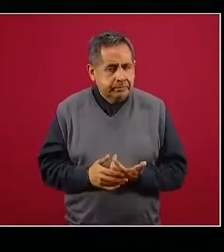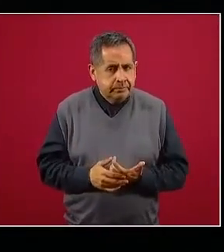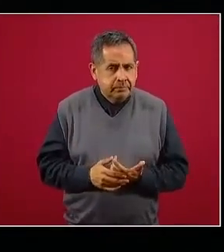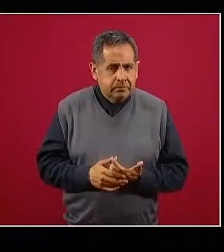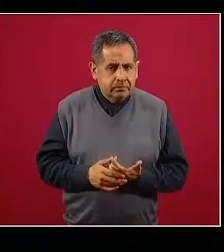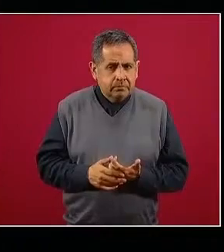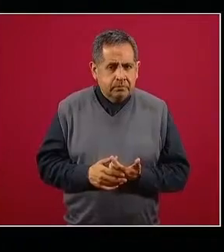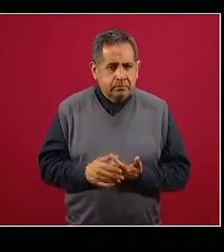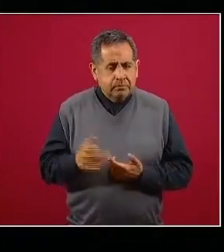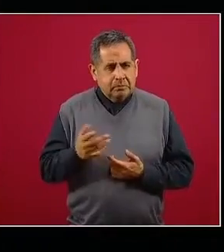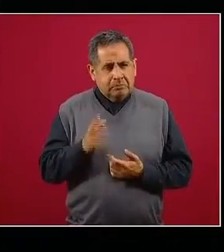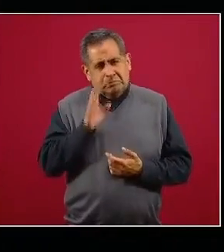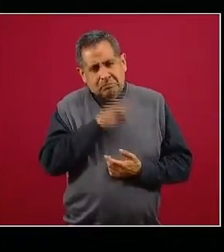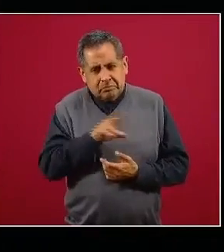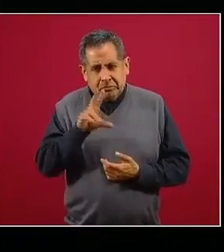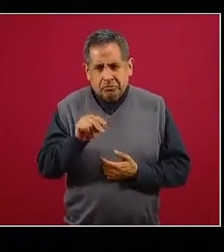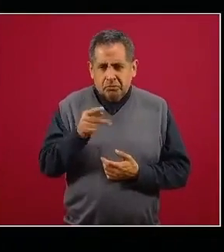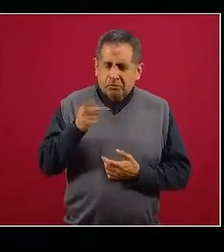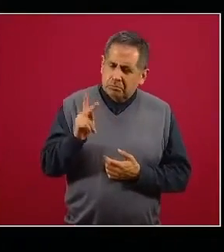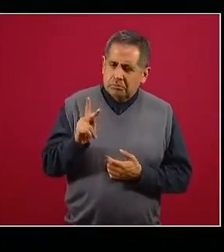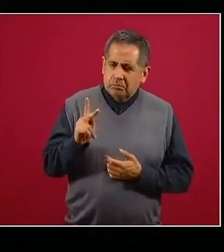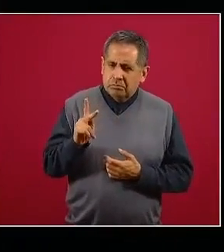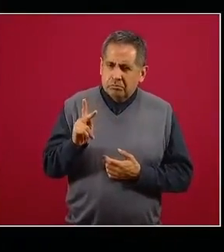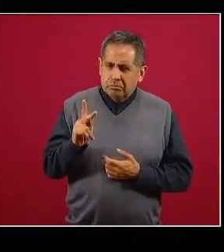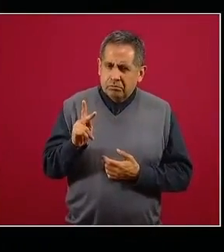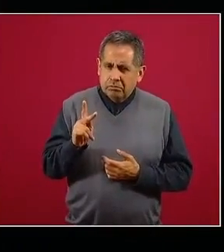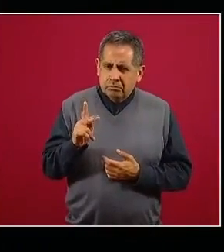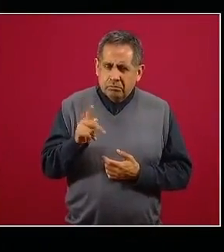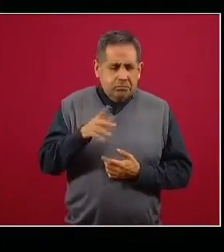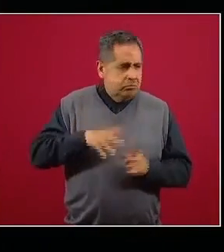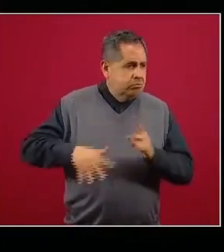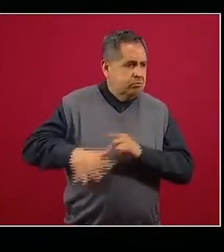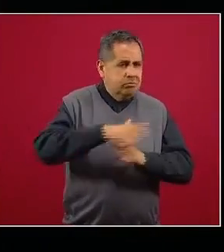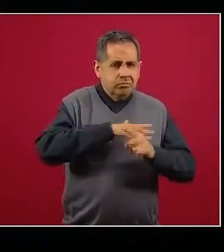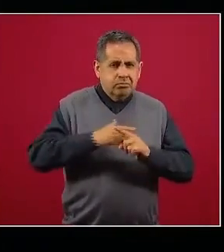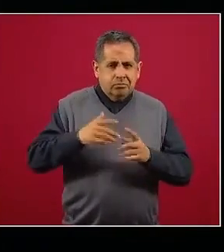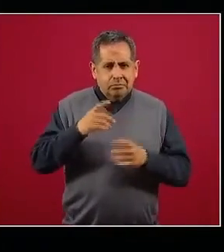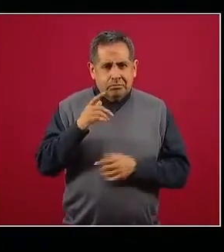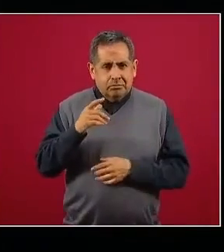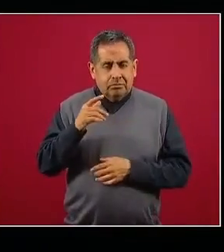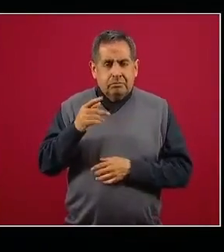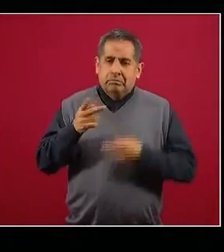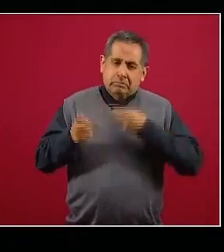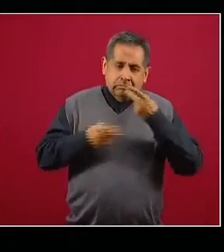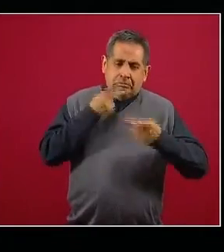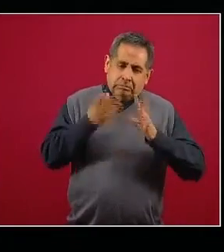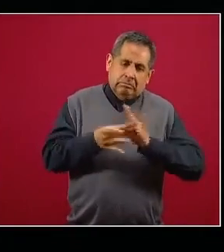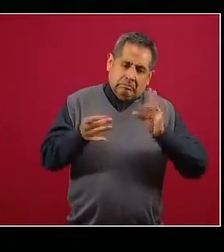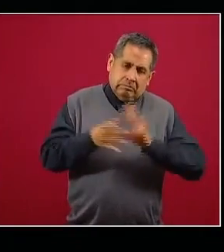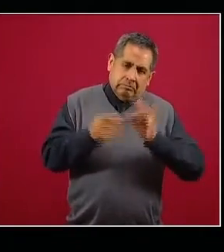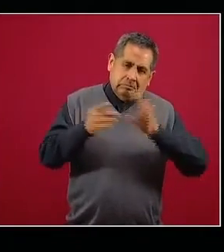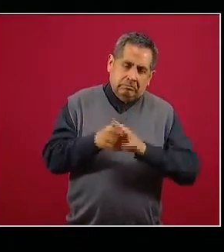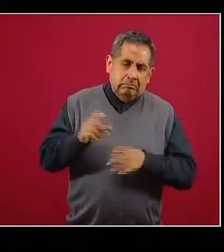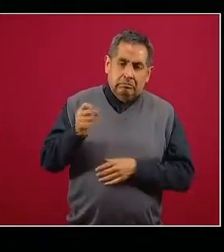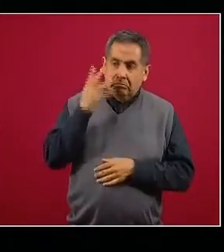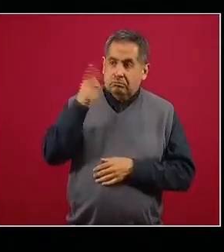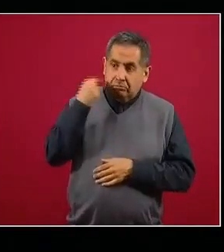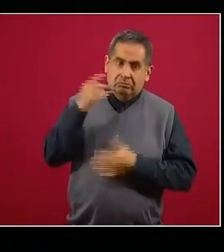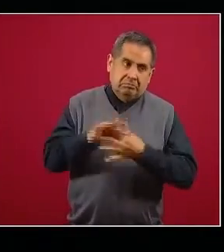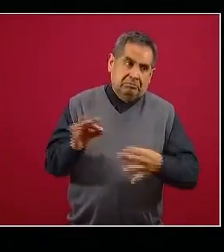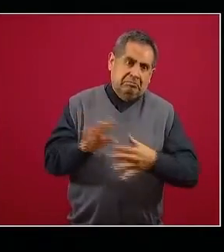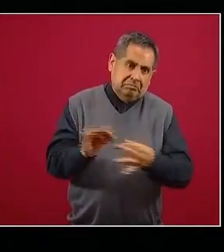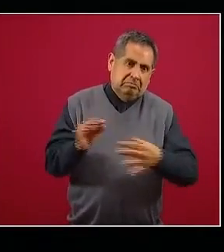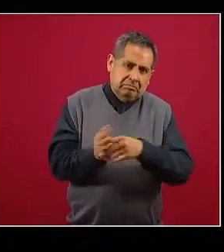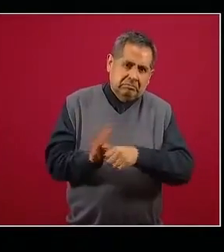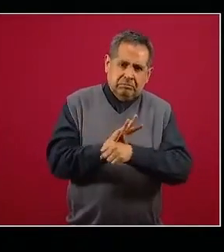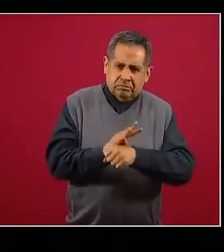No estoy diciendo que esté mal, pero si ya están inmersos en un contexto que 24 horas les habla de COVID a los niños y